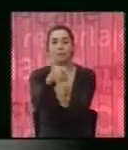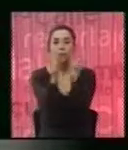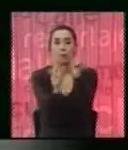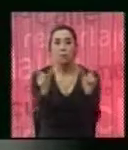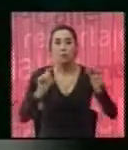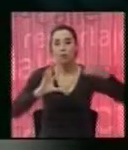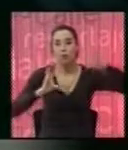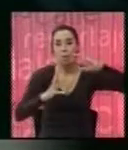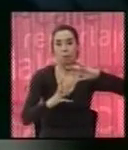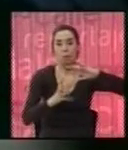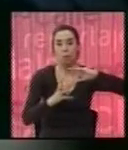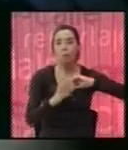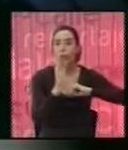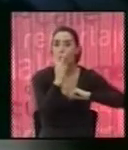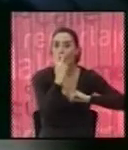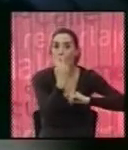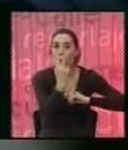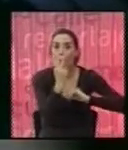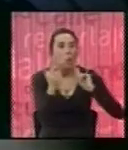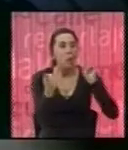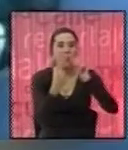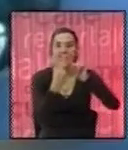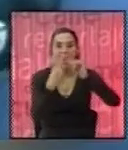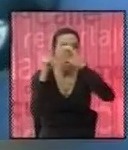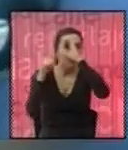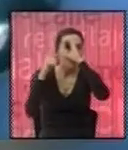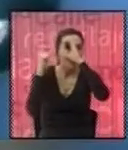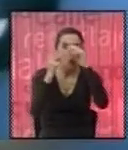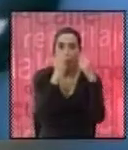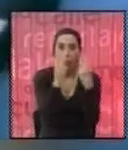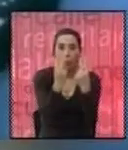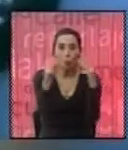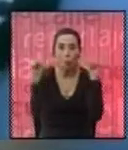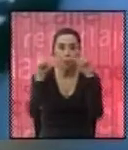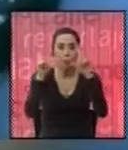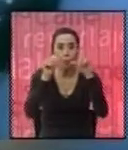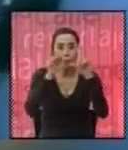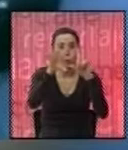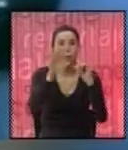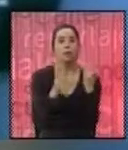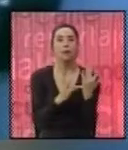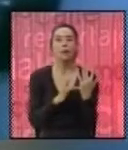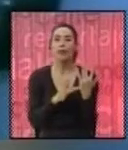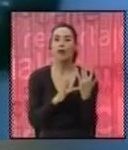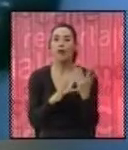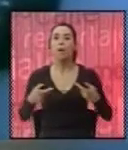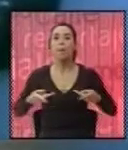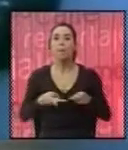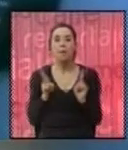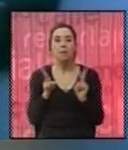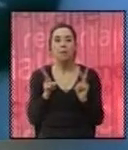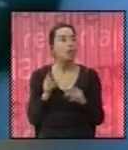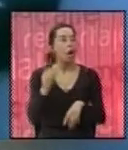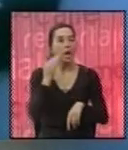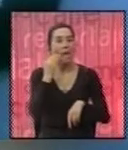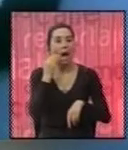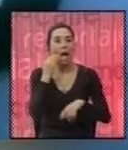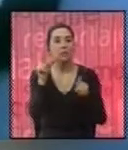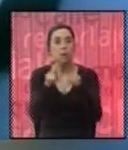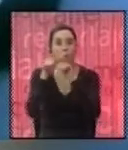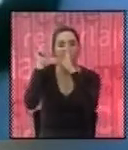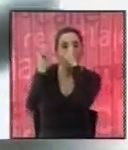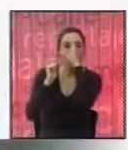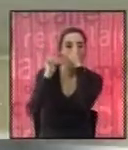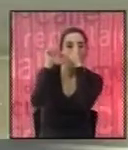personas en el mundo lo siguieron en vivo y en directo. Una transmisión que la tecnología permitió que fuera casi de